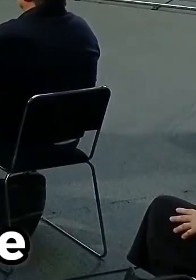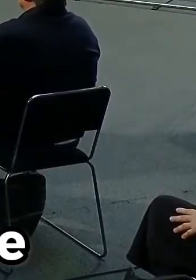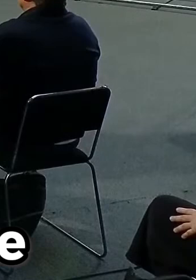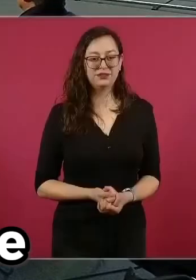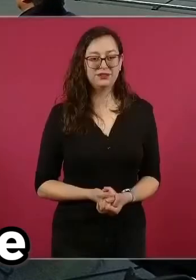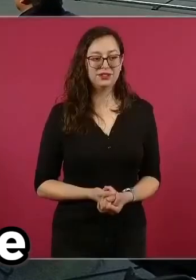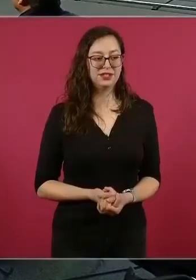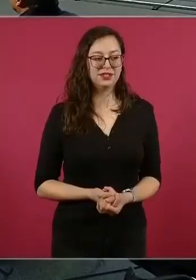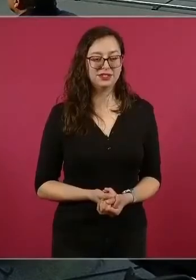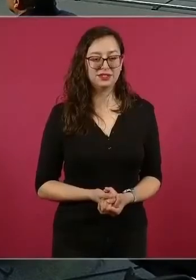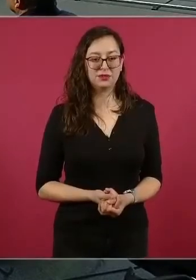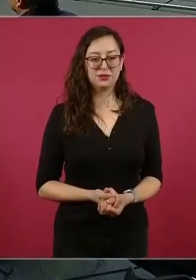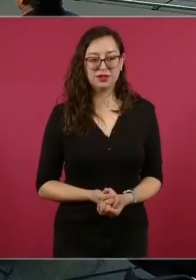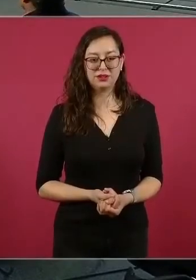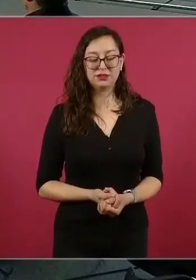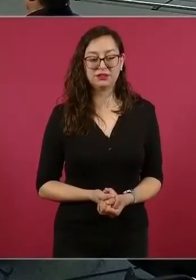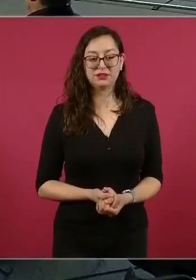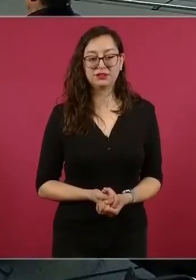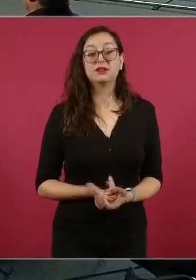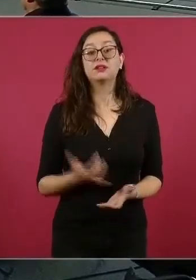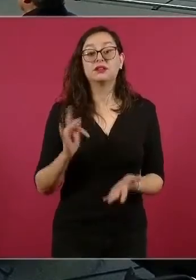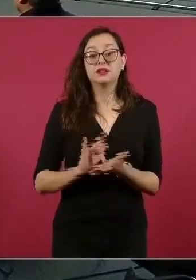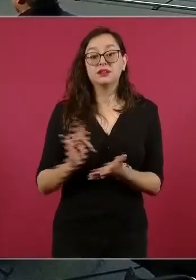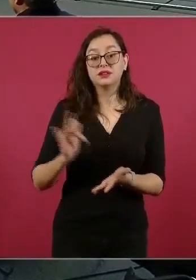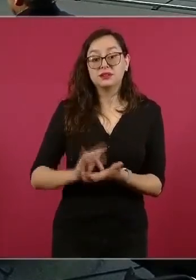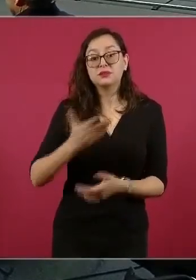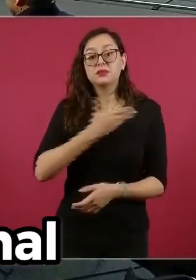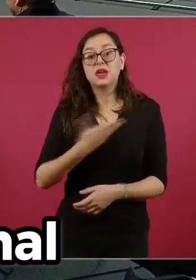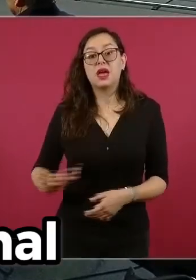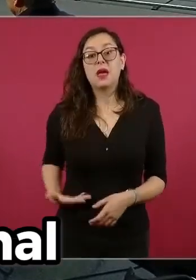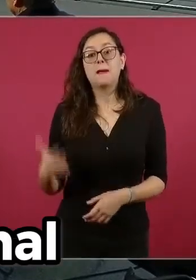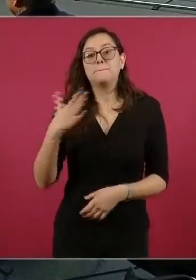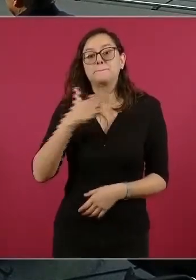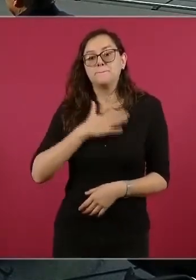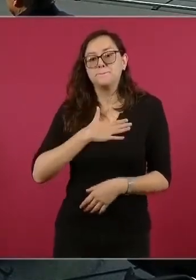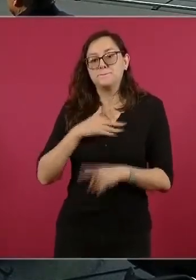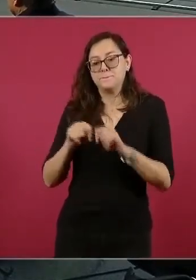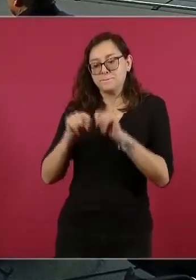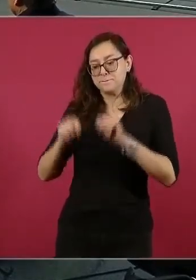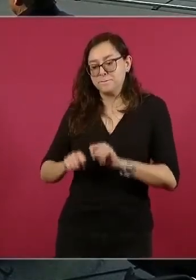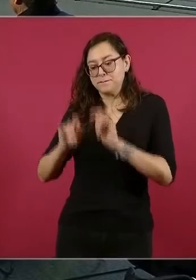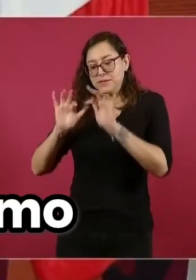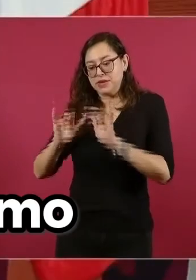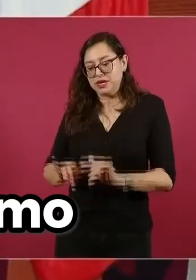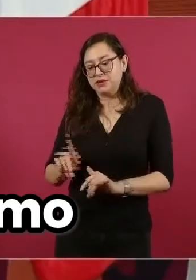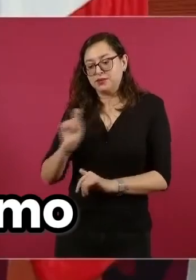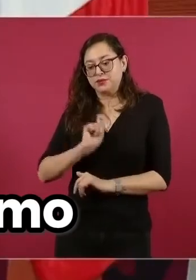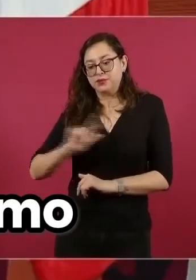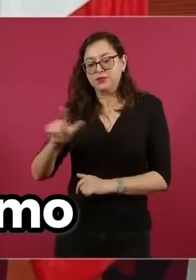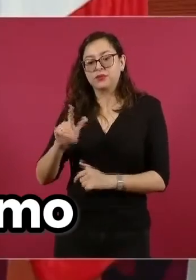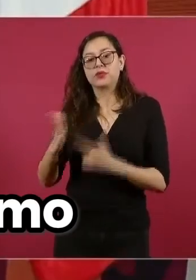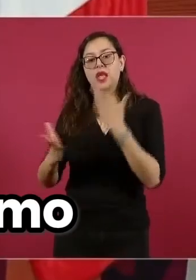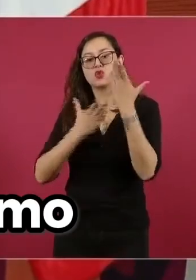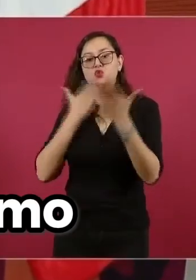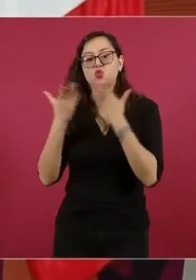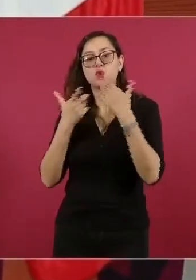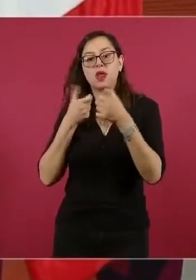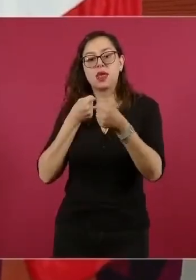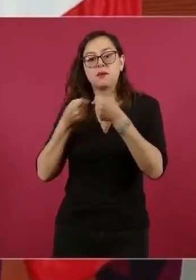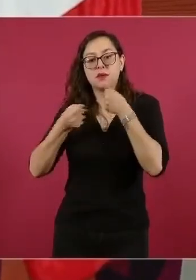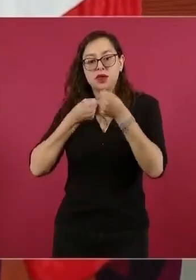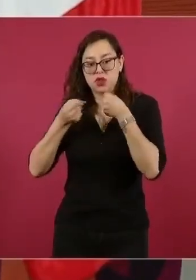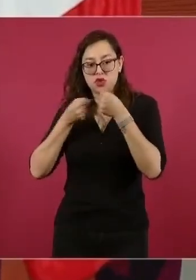Gracias, señor presidente. Esta es mi tesis profesional por la Escuela de Periodismo Carlos Septién